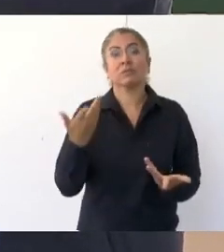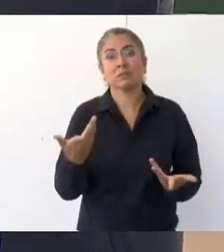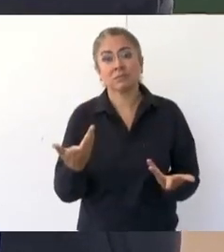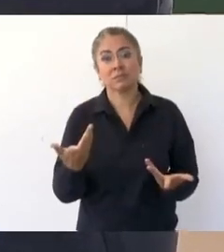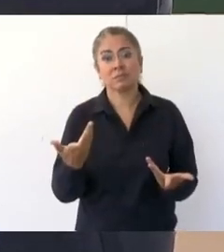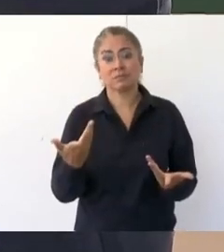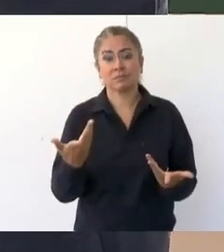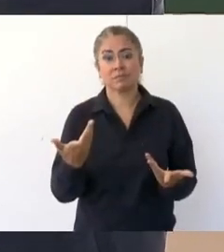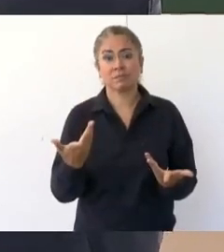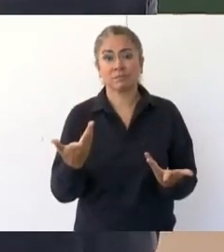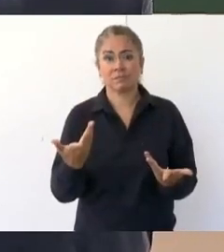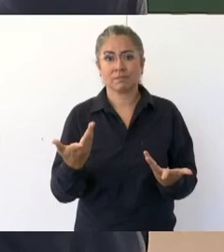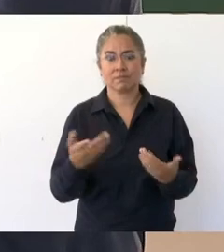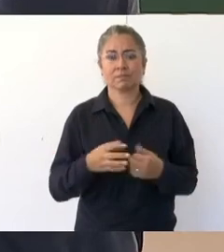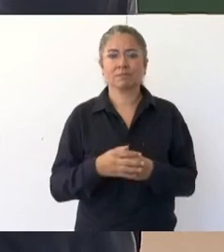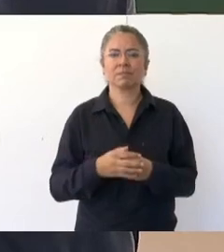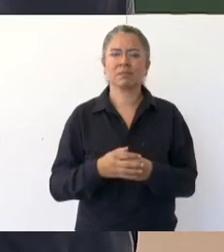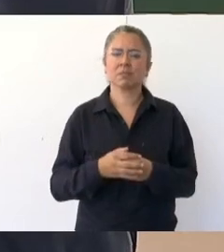nos